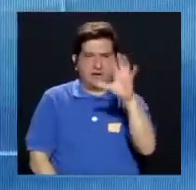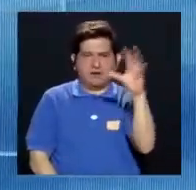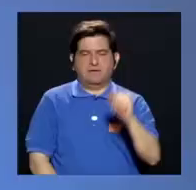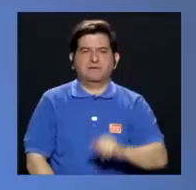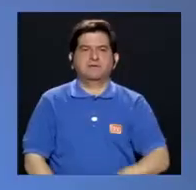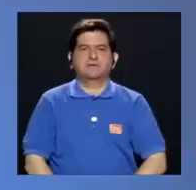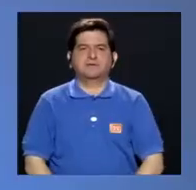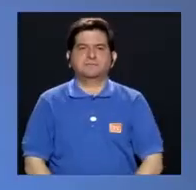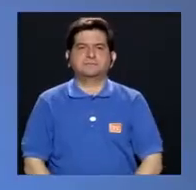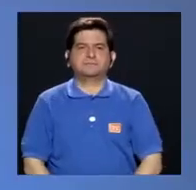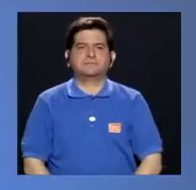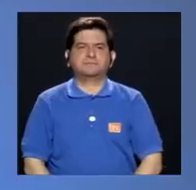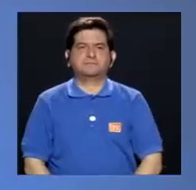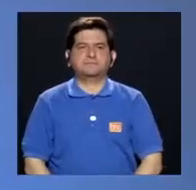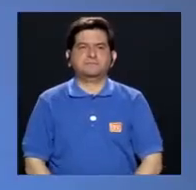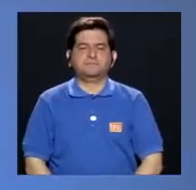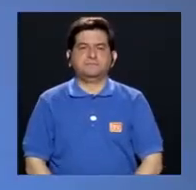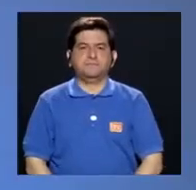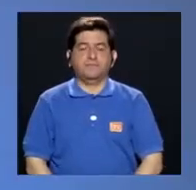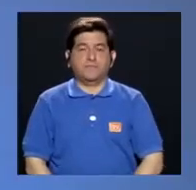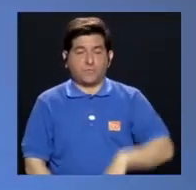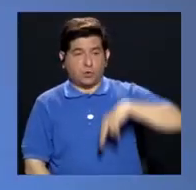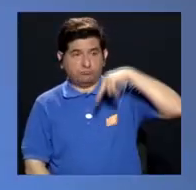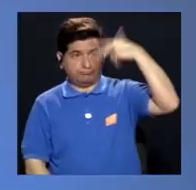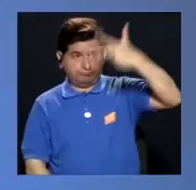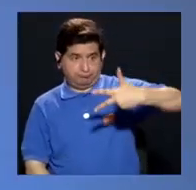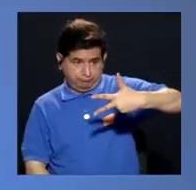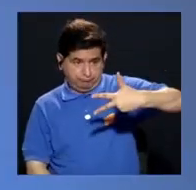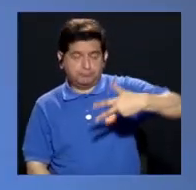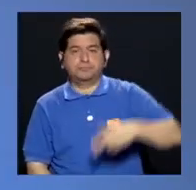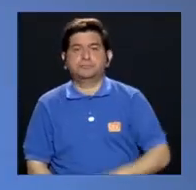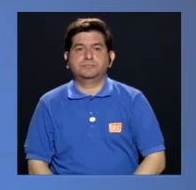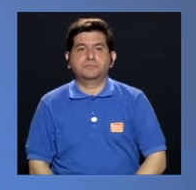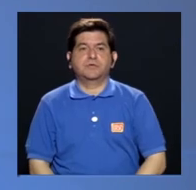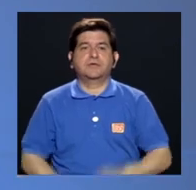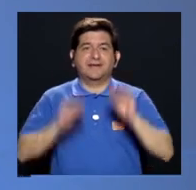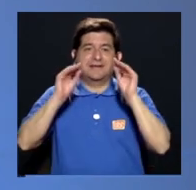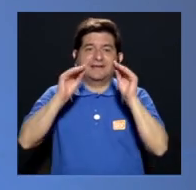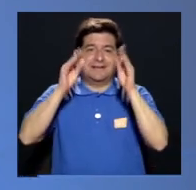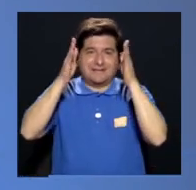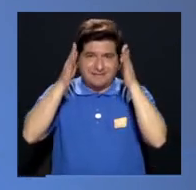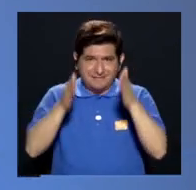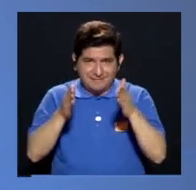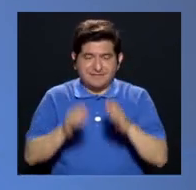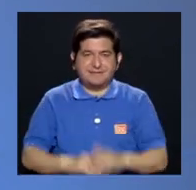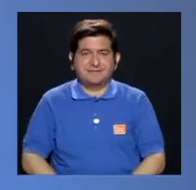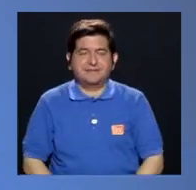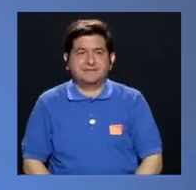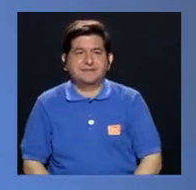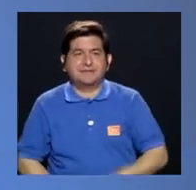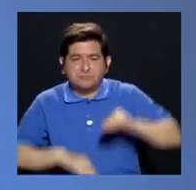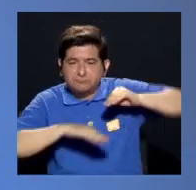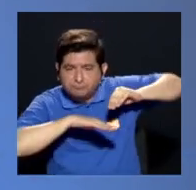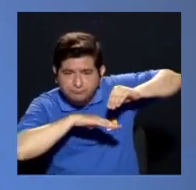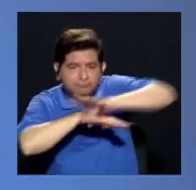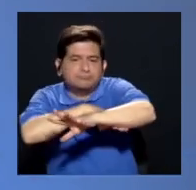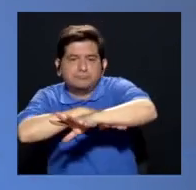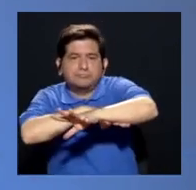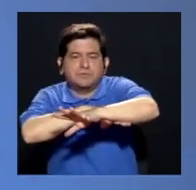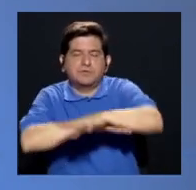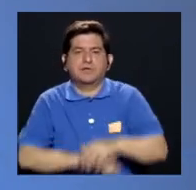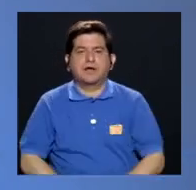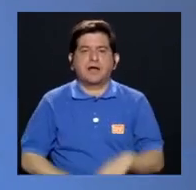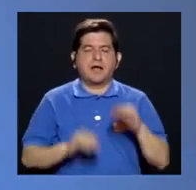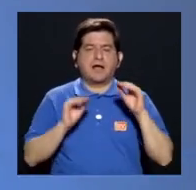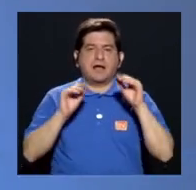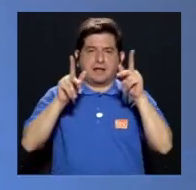Caribe, se han convertido en cátedras que inciden en